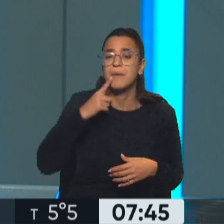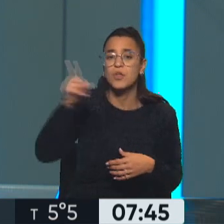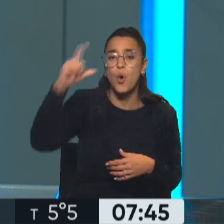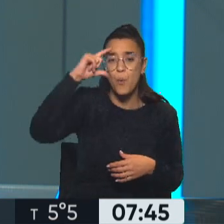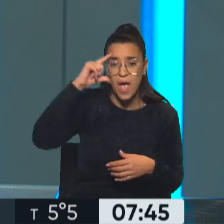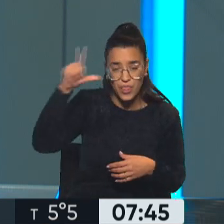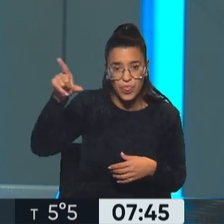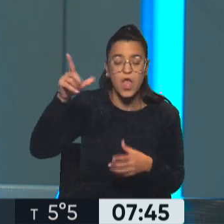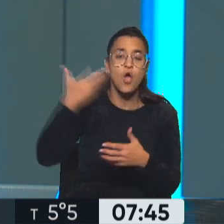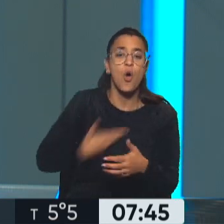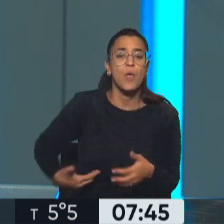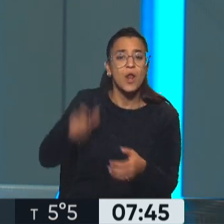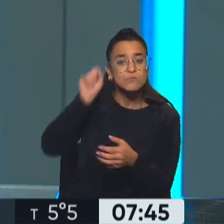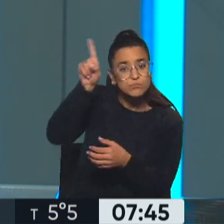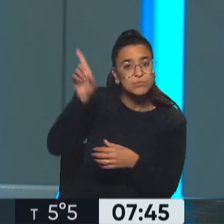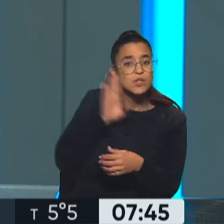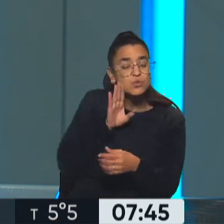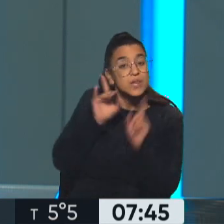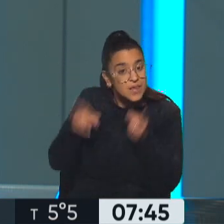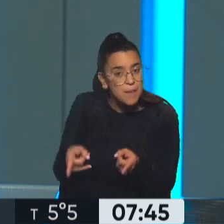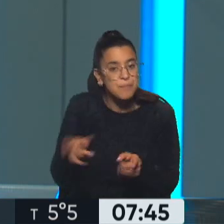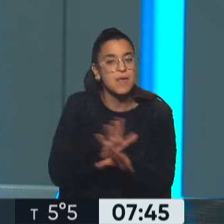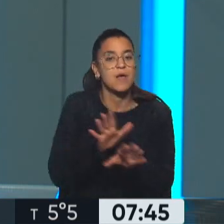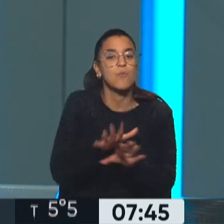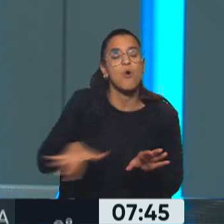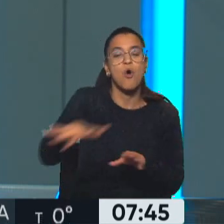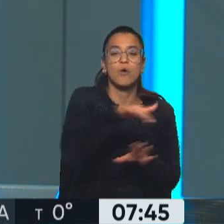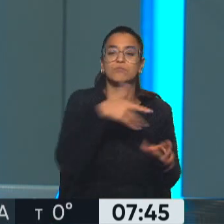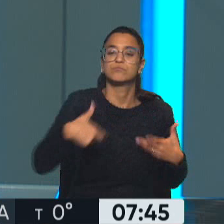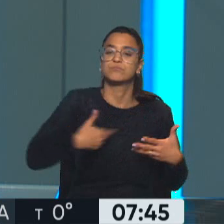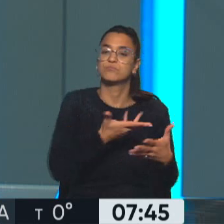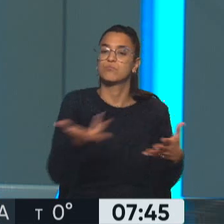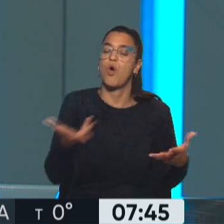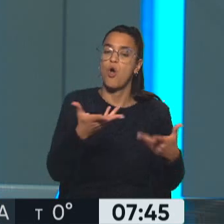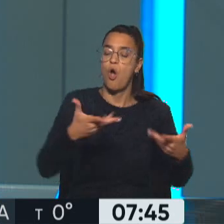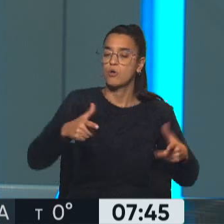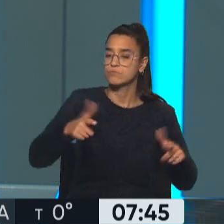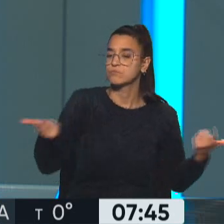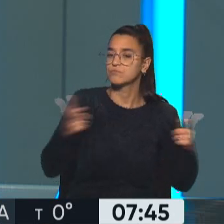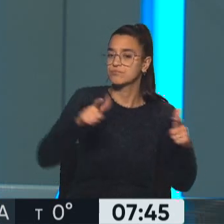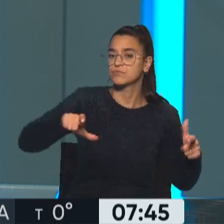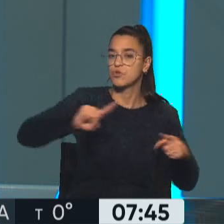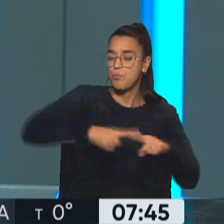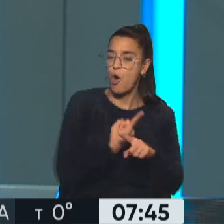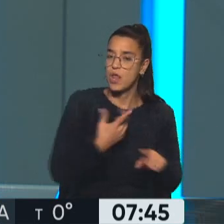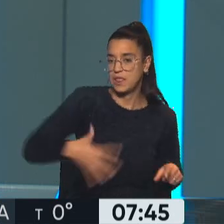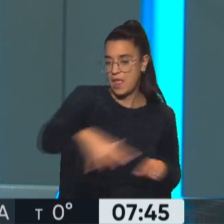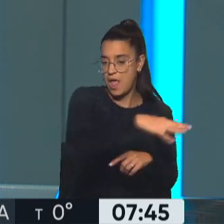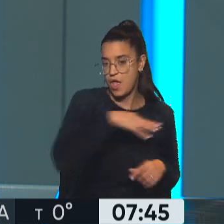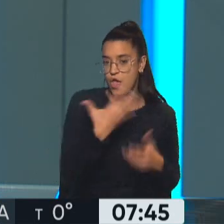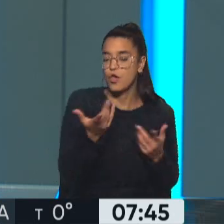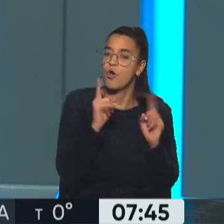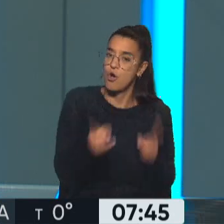Joe Biden y el gobierno de los Estados Unidos, sino con la burocracia diplomática de Estados Unidos. Es muy importante. Que es muy importante y es